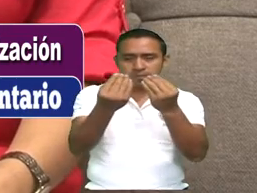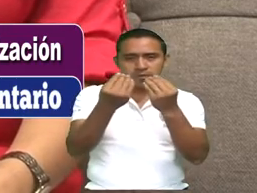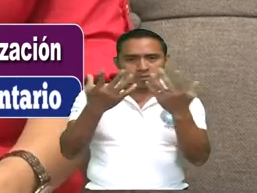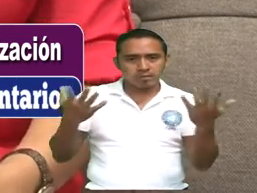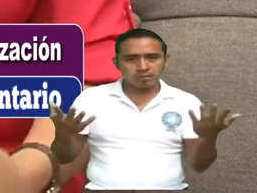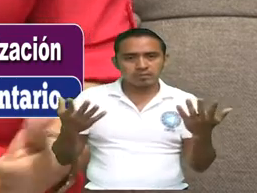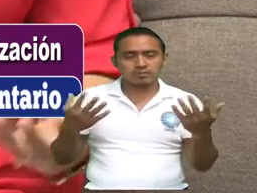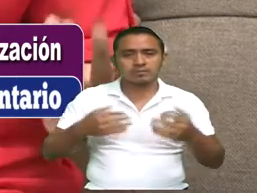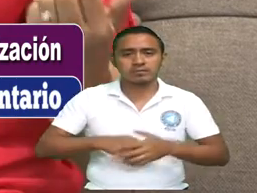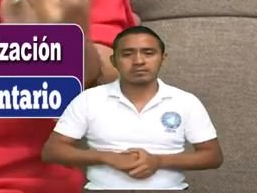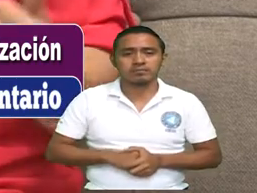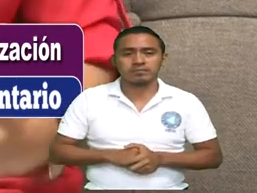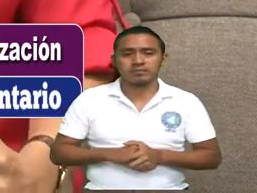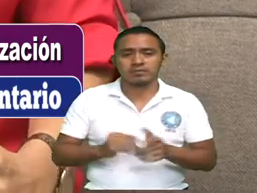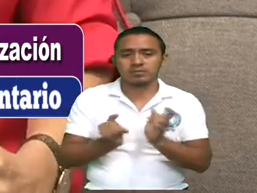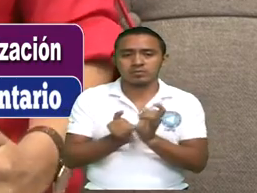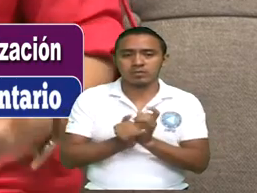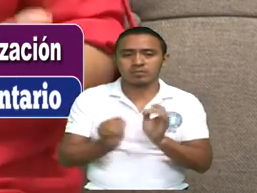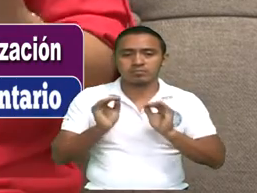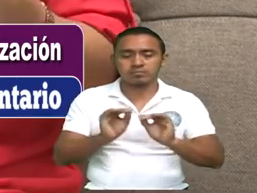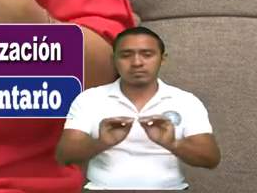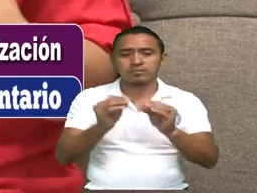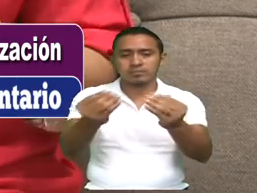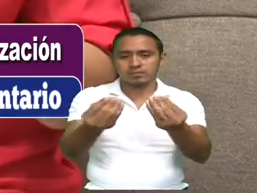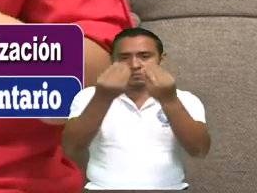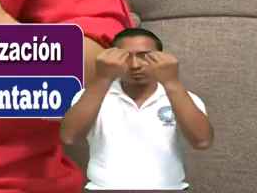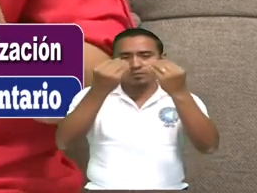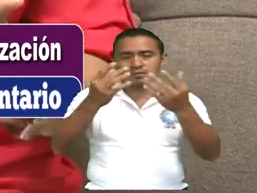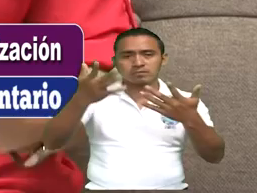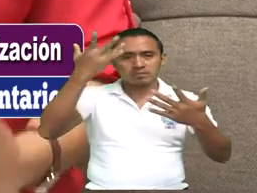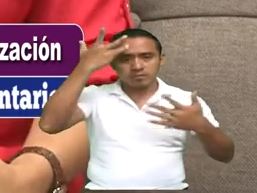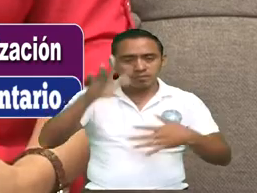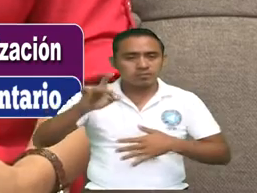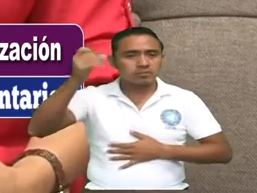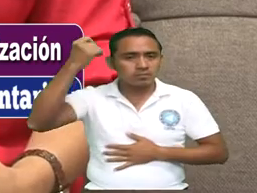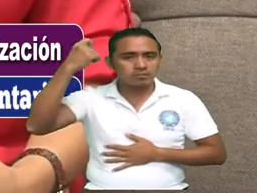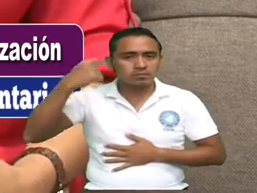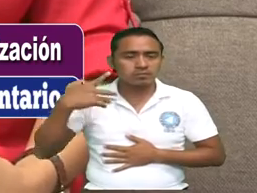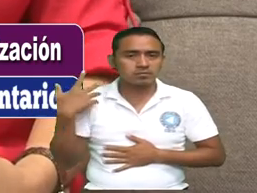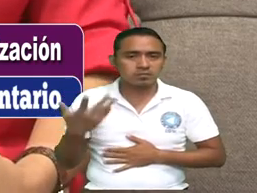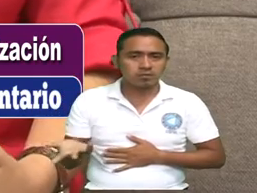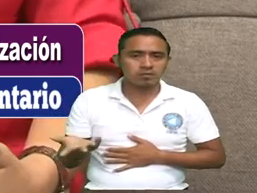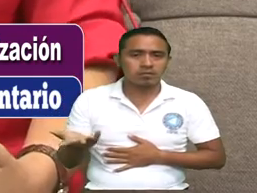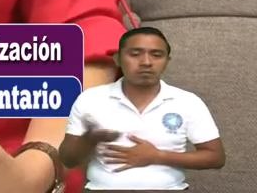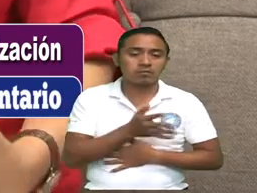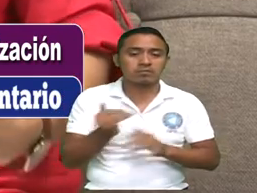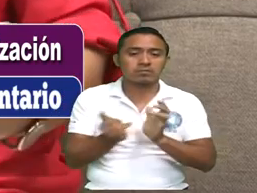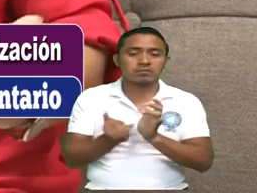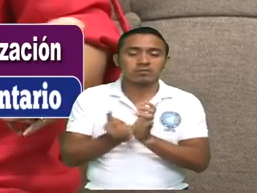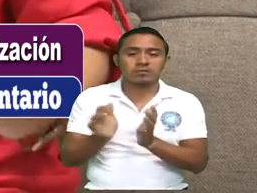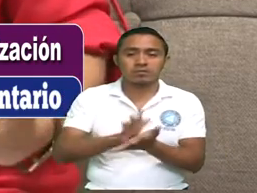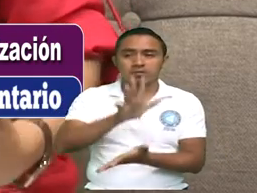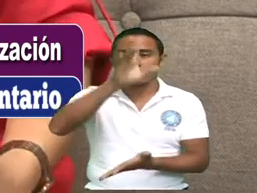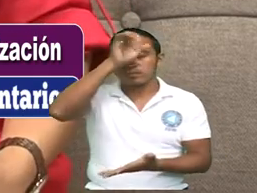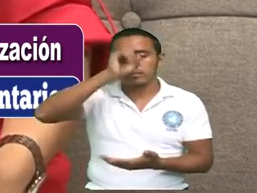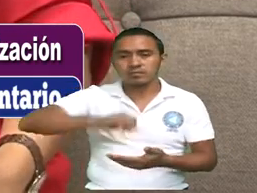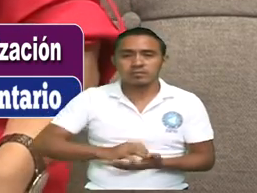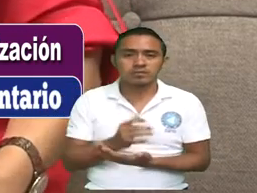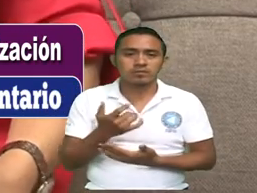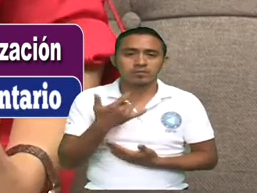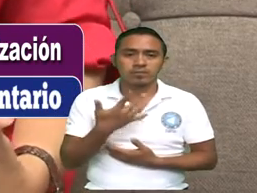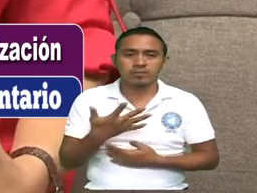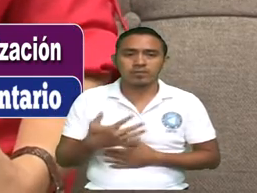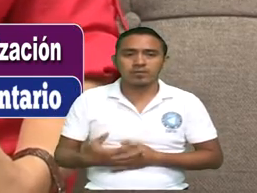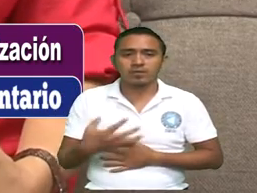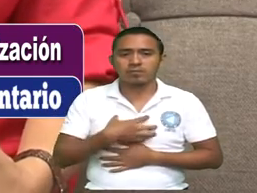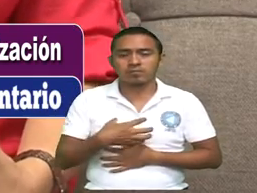eso, aprender también, tomar conciencia de cómo se vivía en el campo, pero aprender también, porque yo te puedo decir,